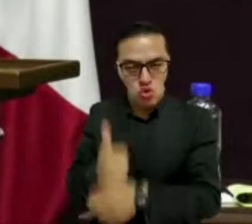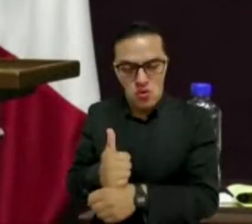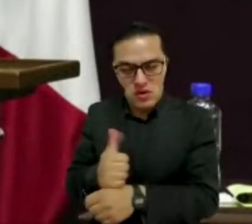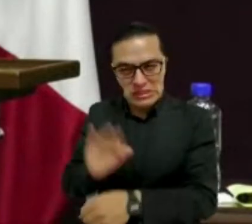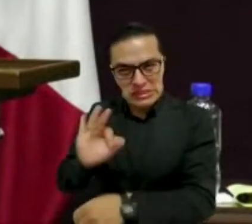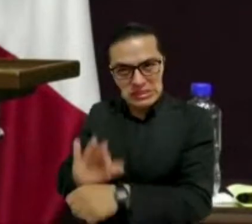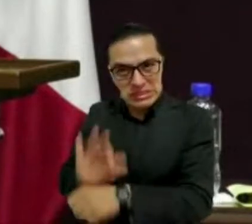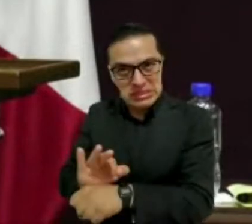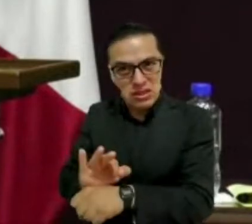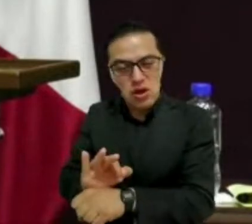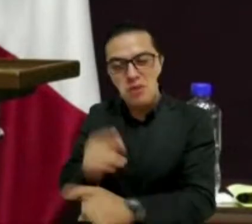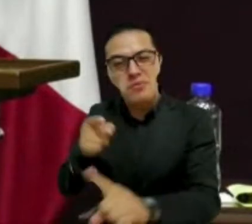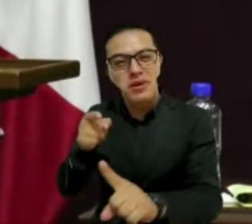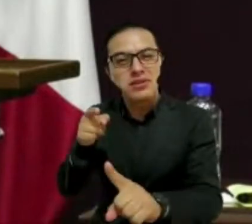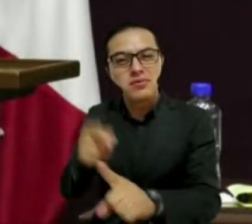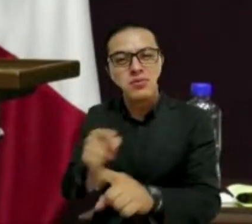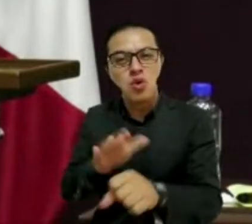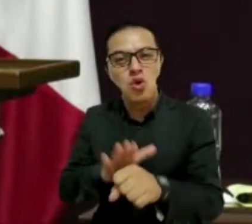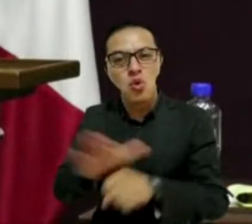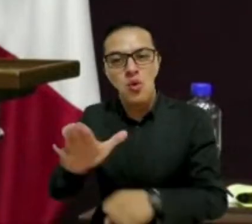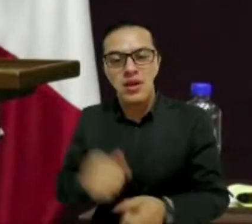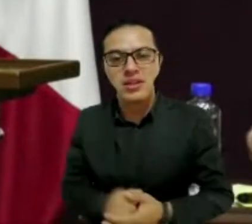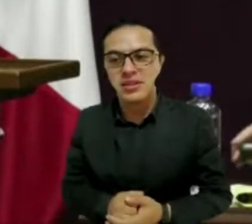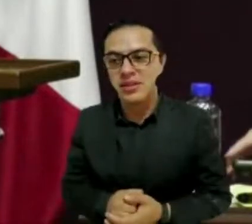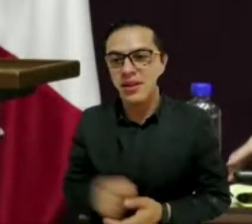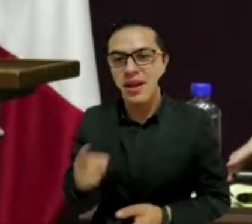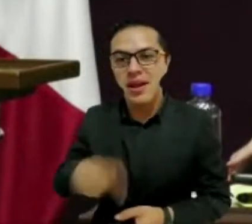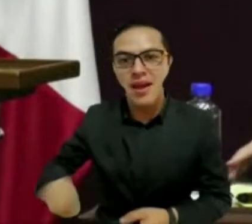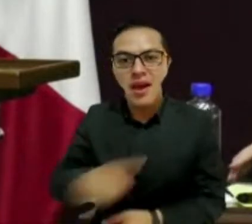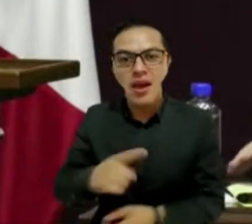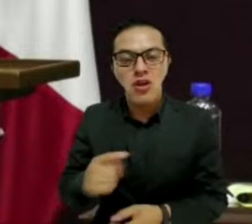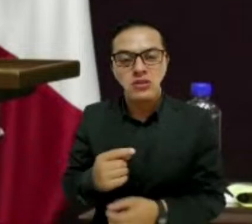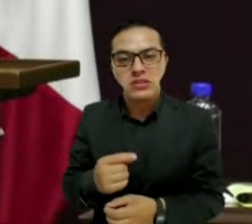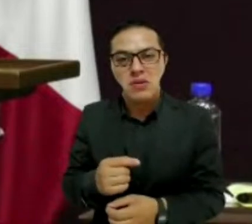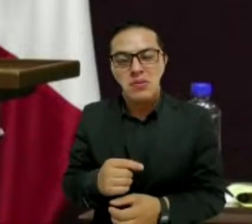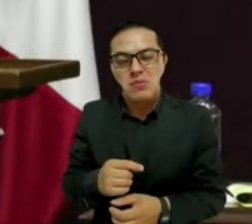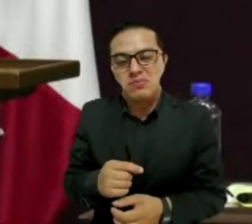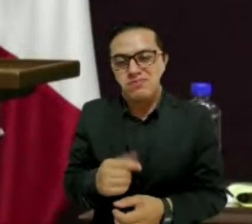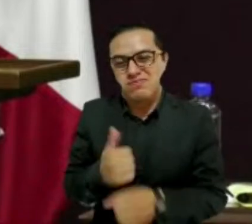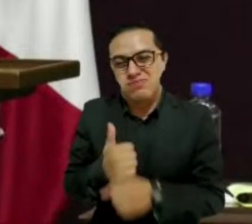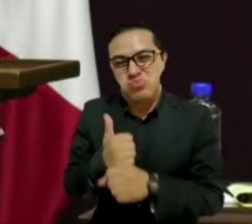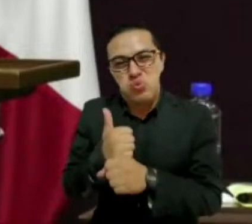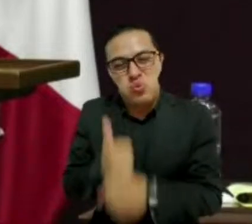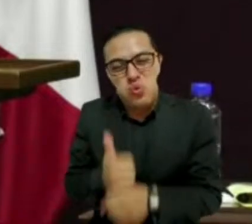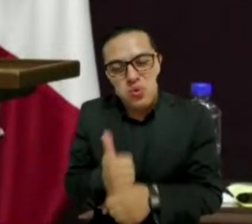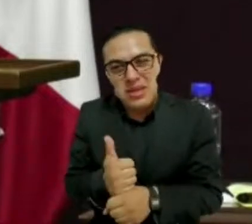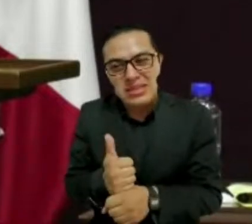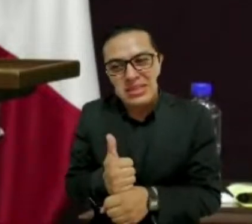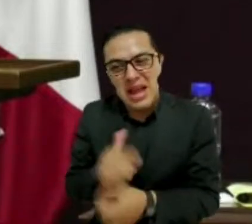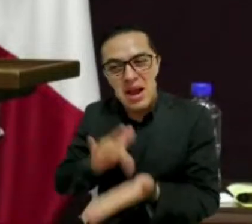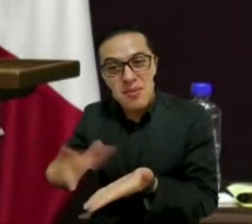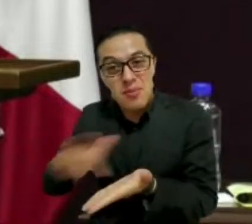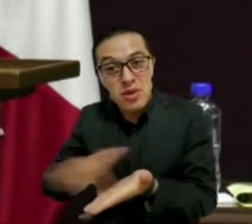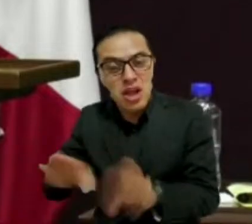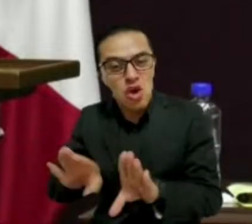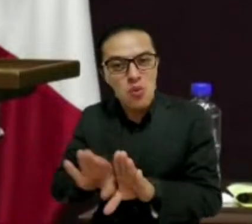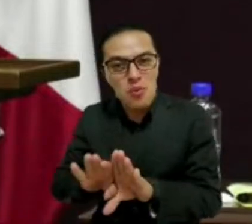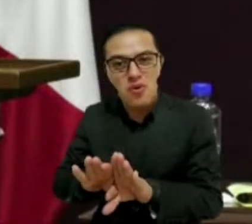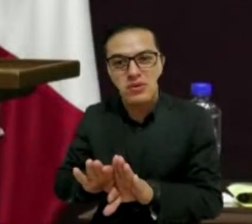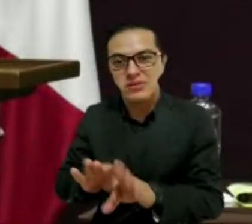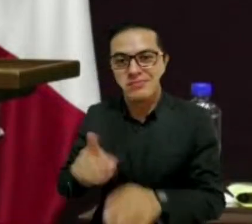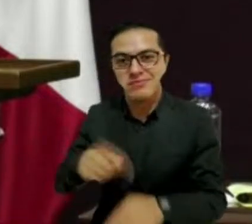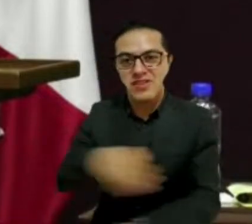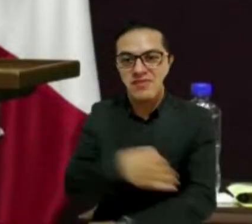relacionada con la prevención de la revictimización. Al brindar un apoyo integral a las familias afectadas, se reducen las posibilidades de que